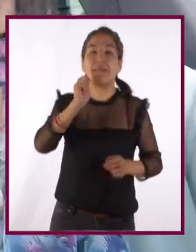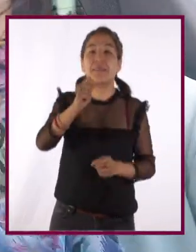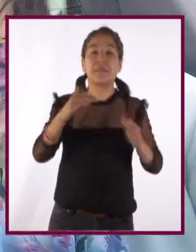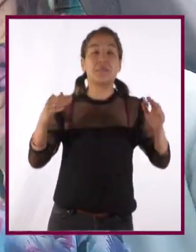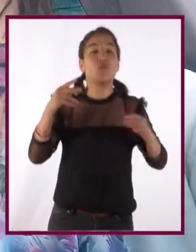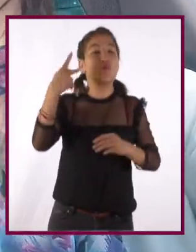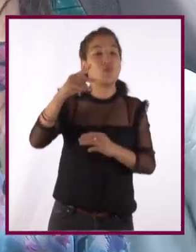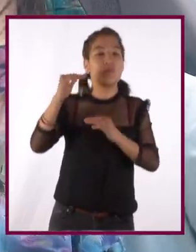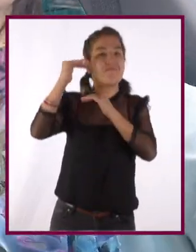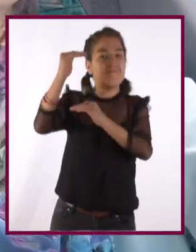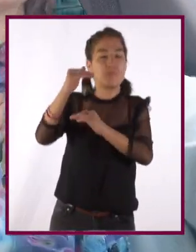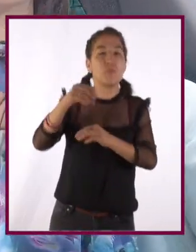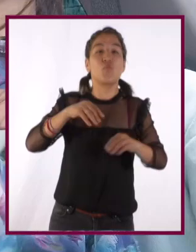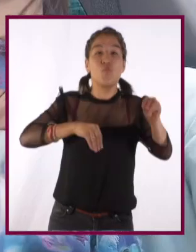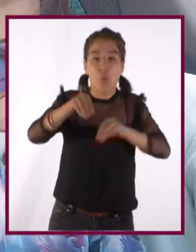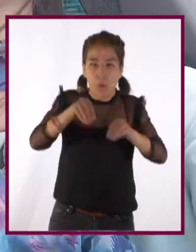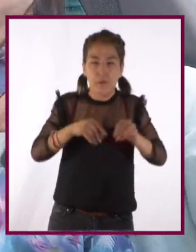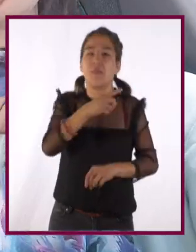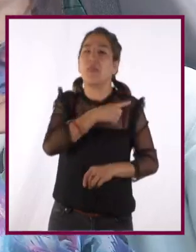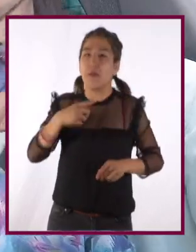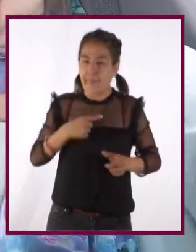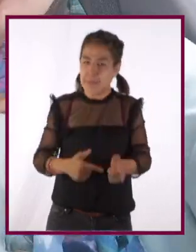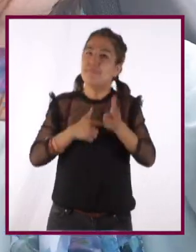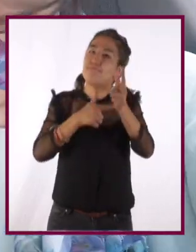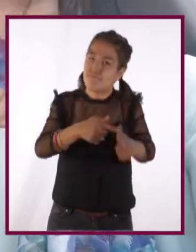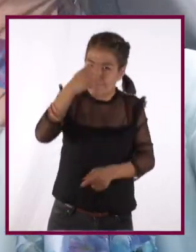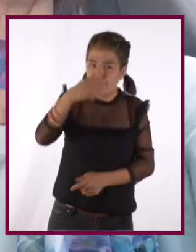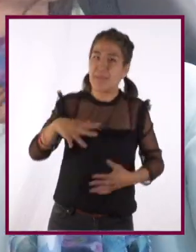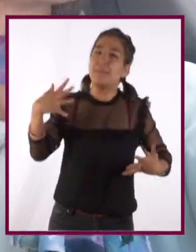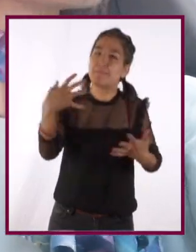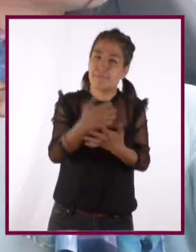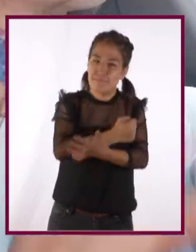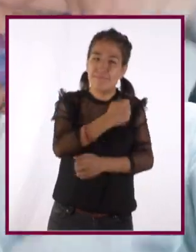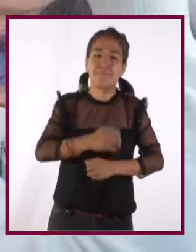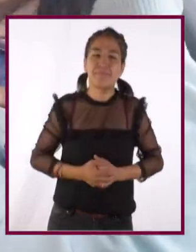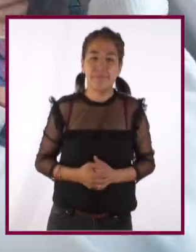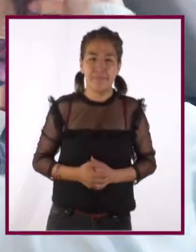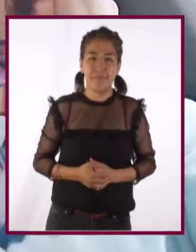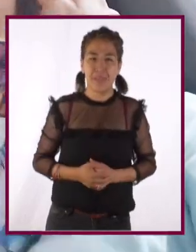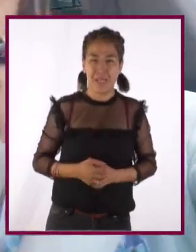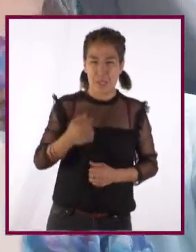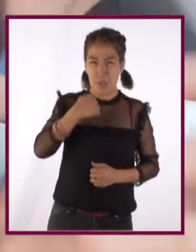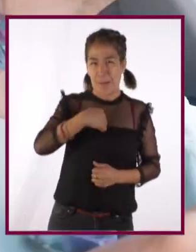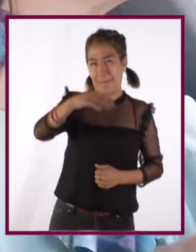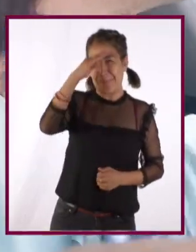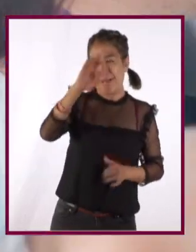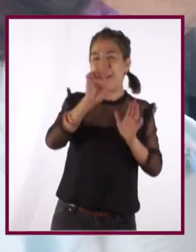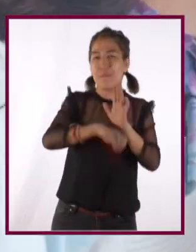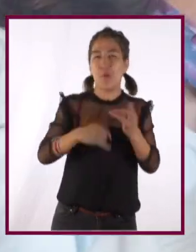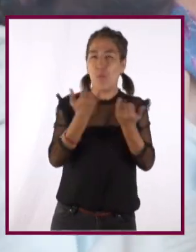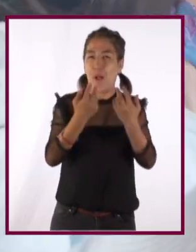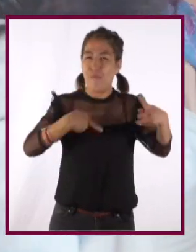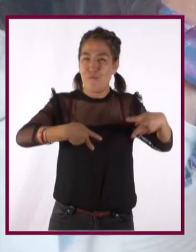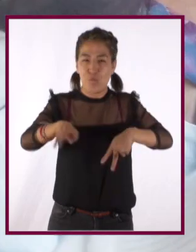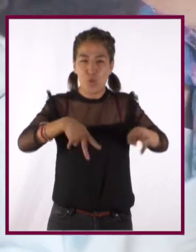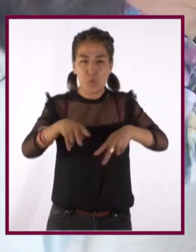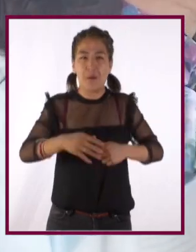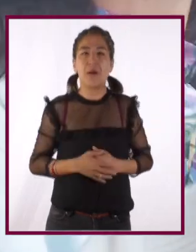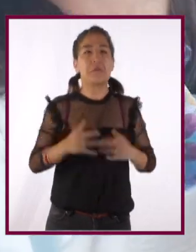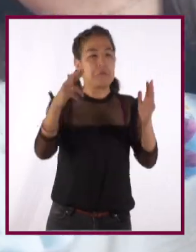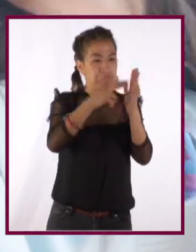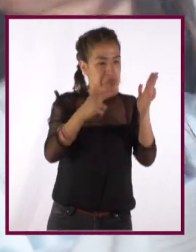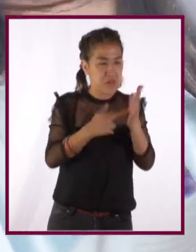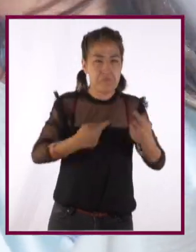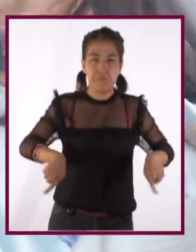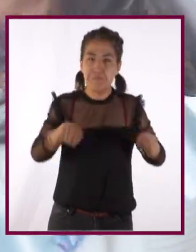reglas, pero es basados en esas reglas que los jugadores hacen sus movimientos para ganar. O sea, me estás haciendo pensar en el fútbol, ¿eh? Hay reglas